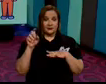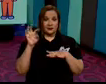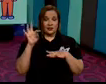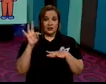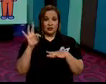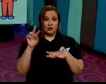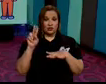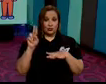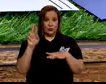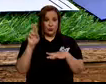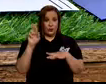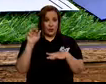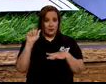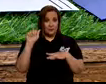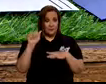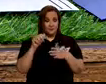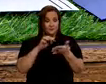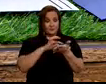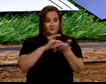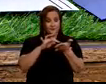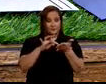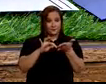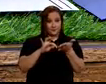Colocarle un poquito de goma en los extremos.